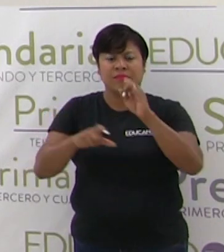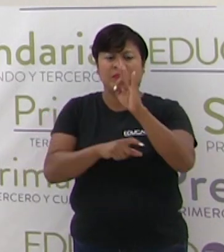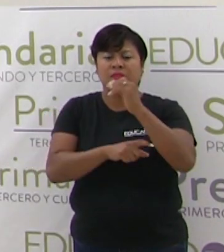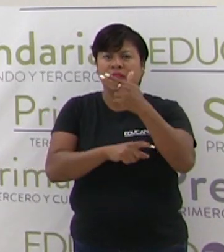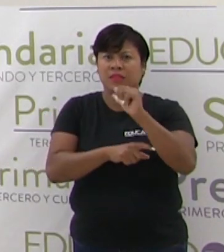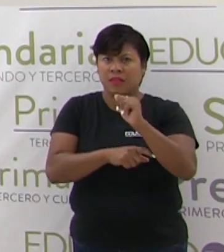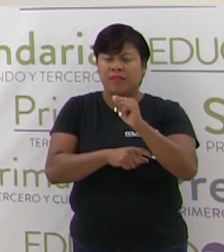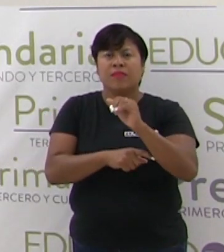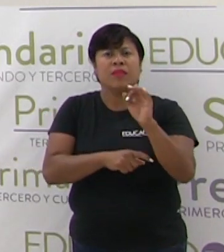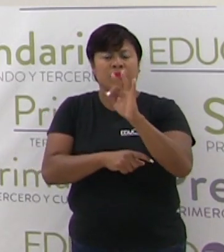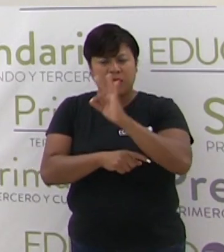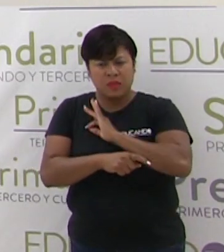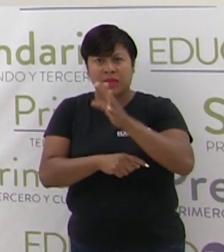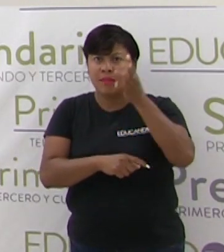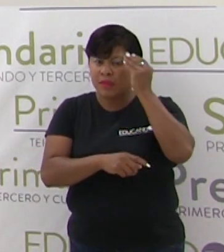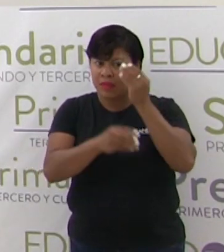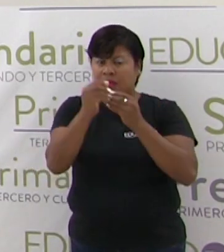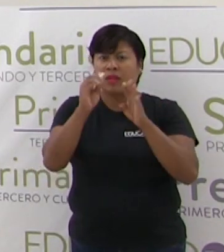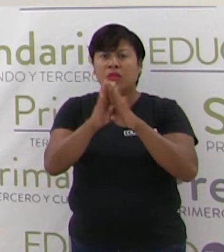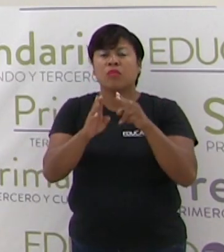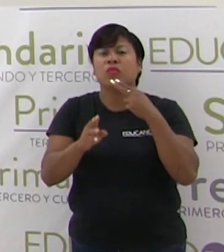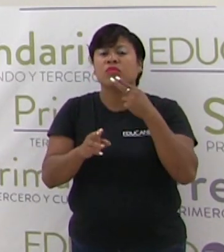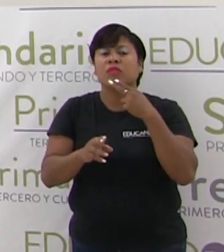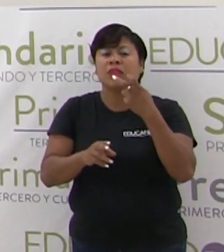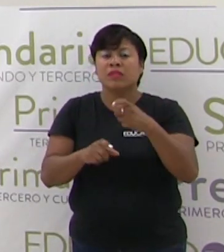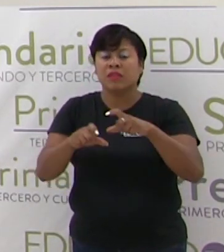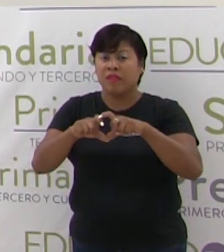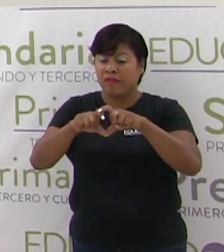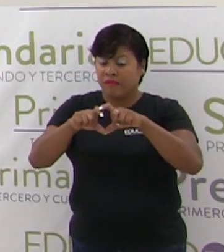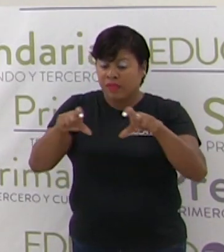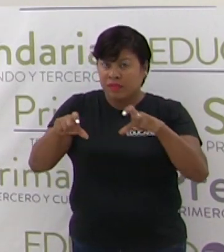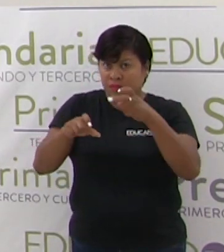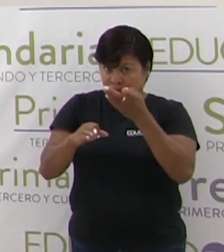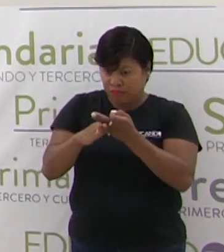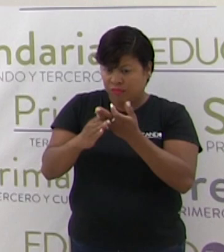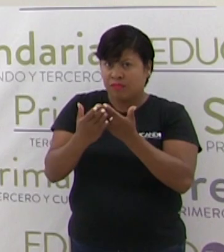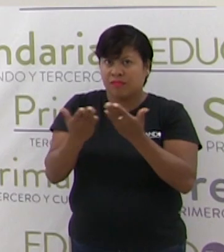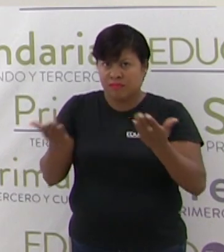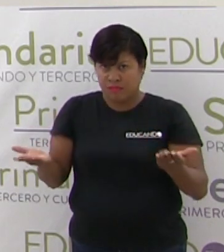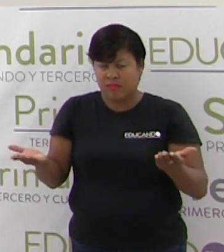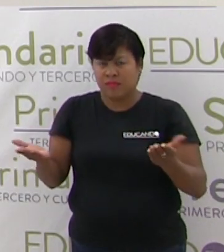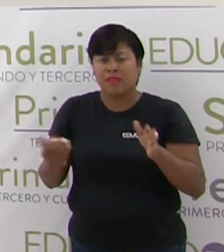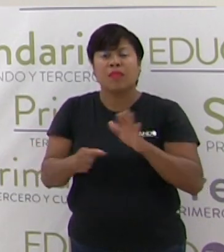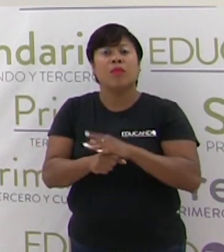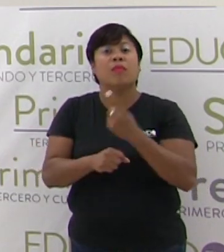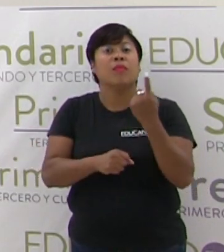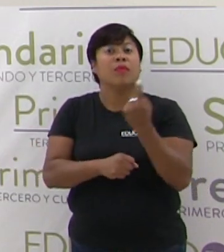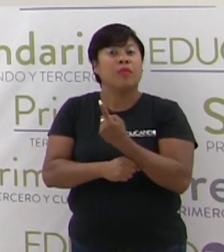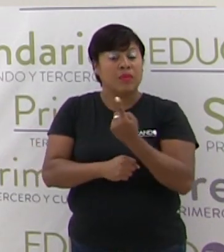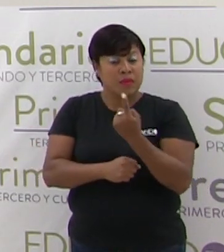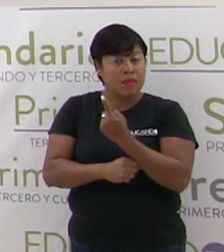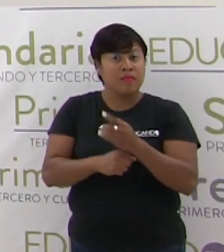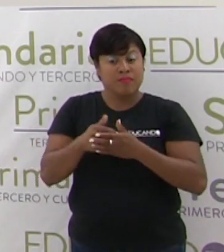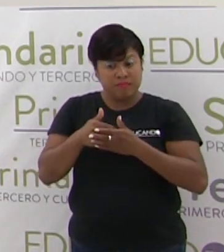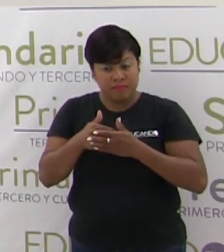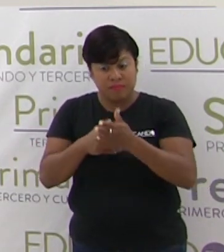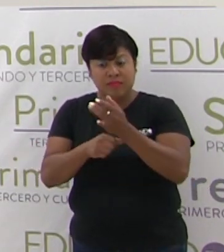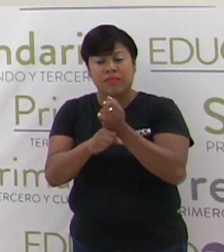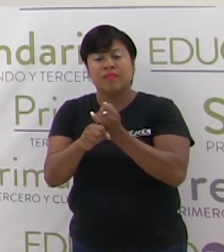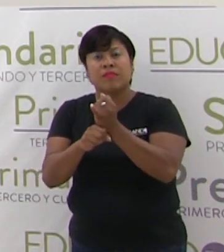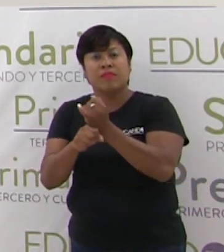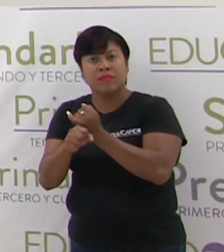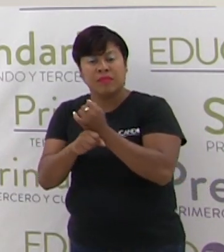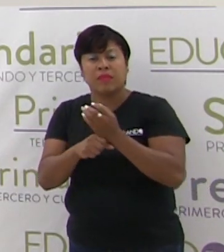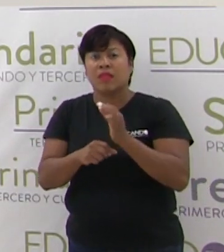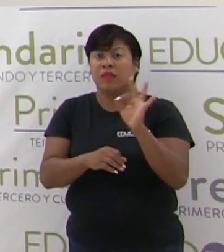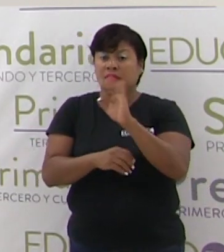que es mejor que aprendan a ustedes a usar las fichas desde este momento, porque aún en las investigaciones